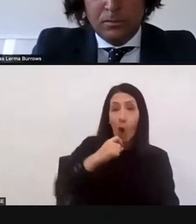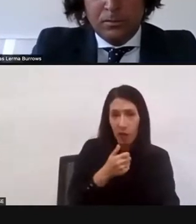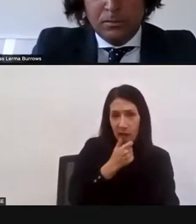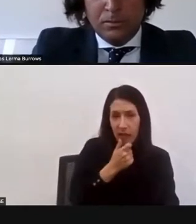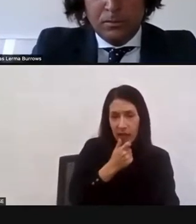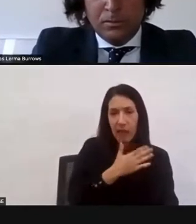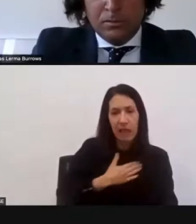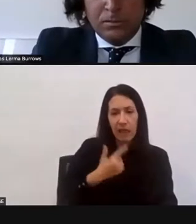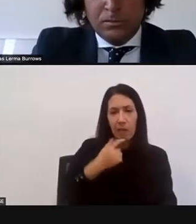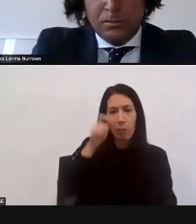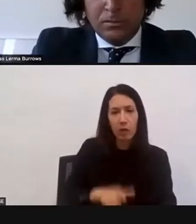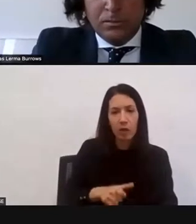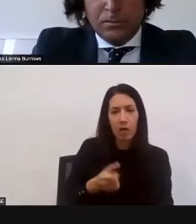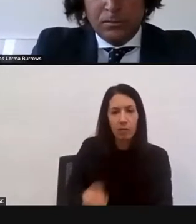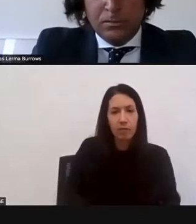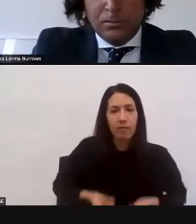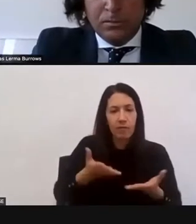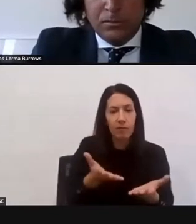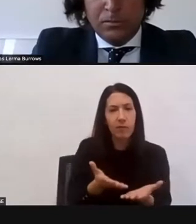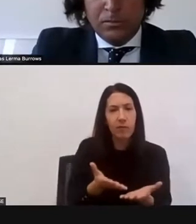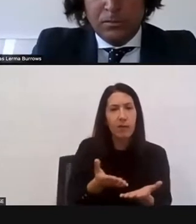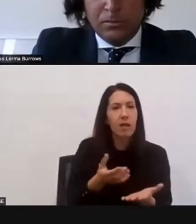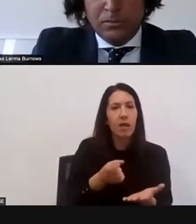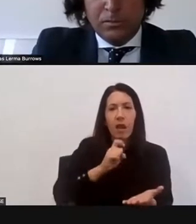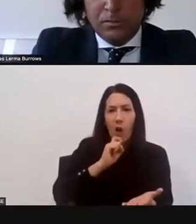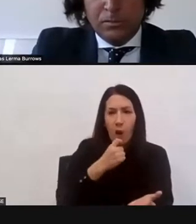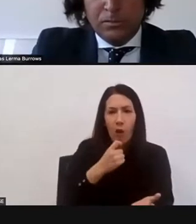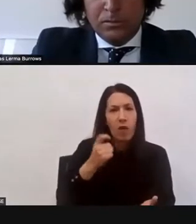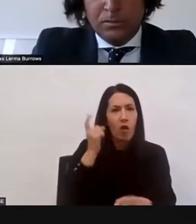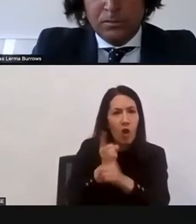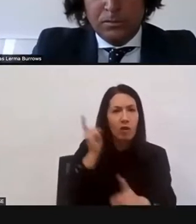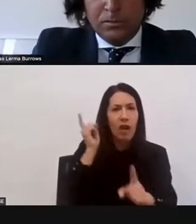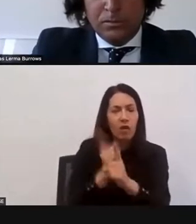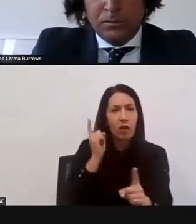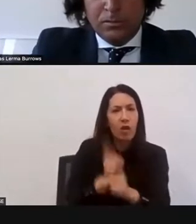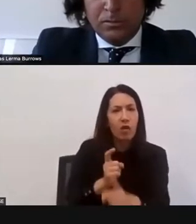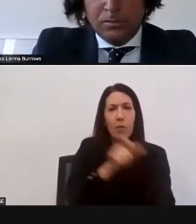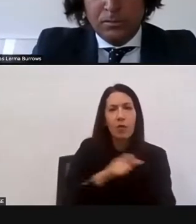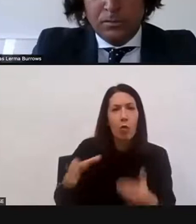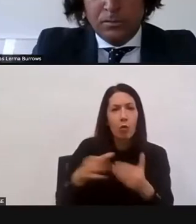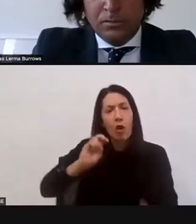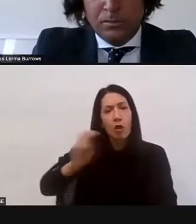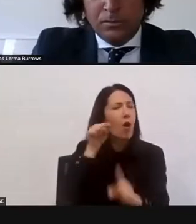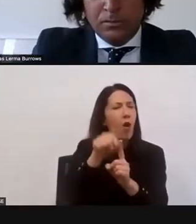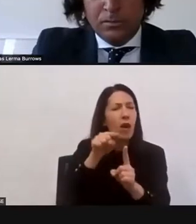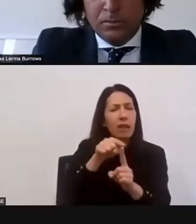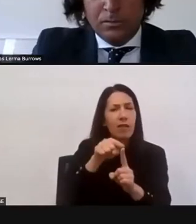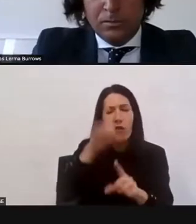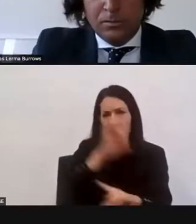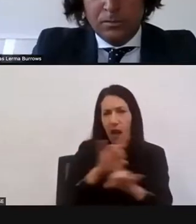expresa básicamente a través del odio hacia otros usuarios, con el propósito además muy concreto